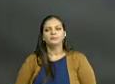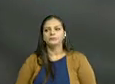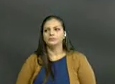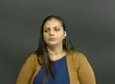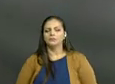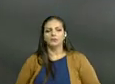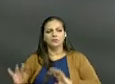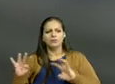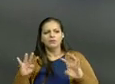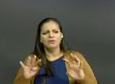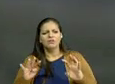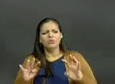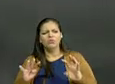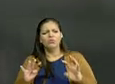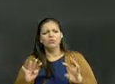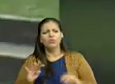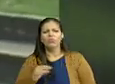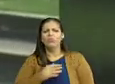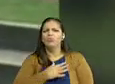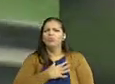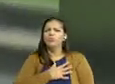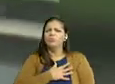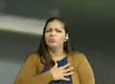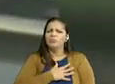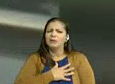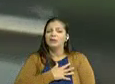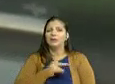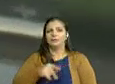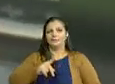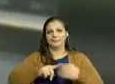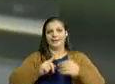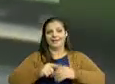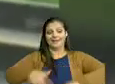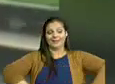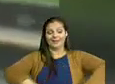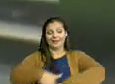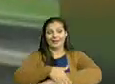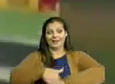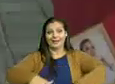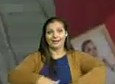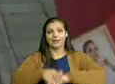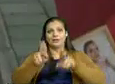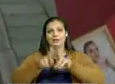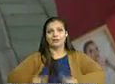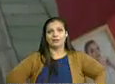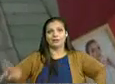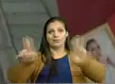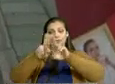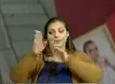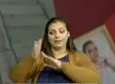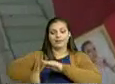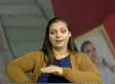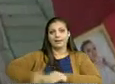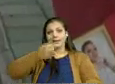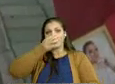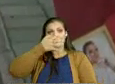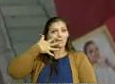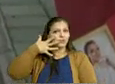Consternados quedaron las personas que transitaban por la avenida Amazonas y Naciones Unidas cuando el pasado sábado 1 de